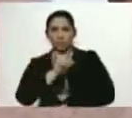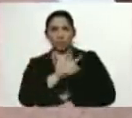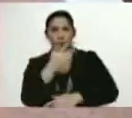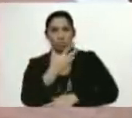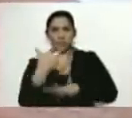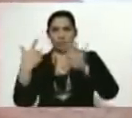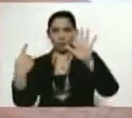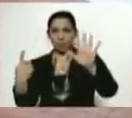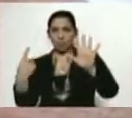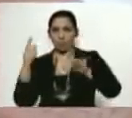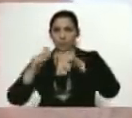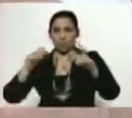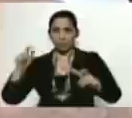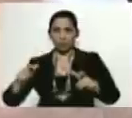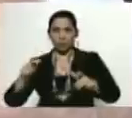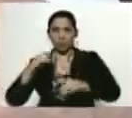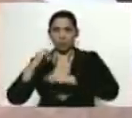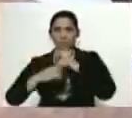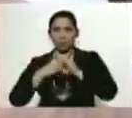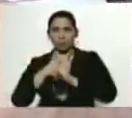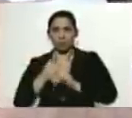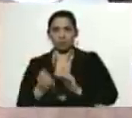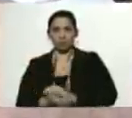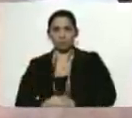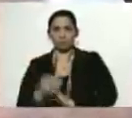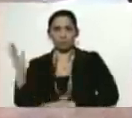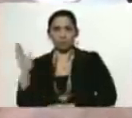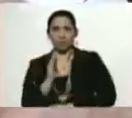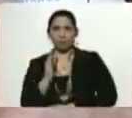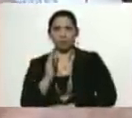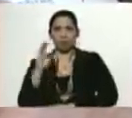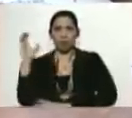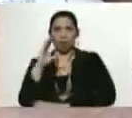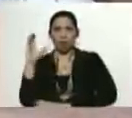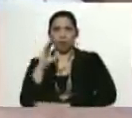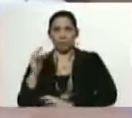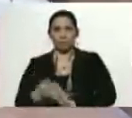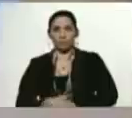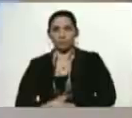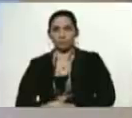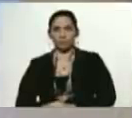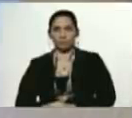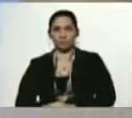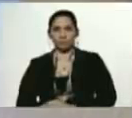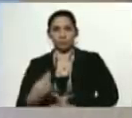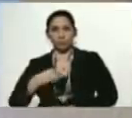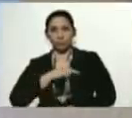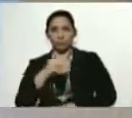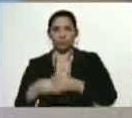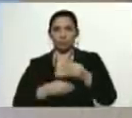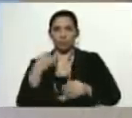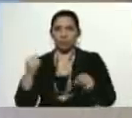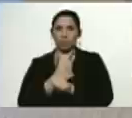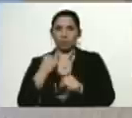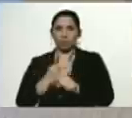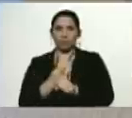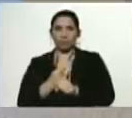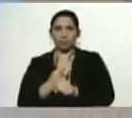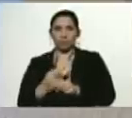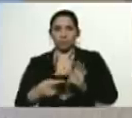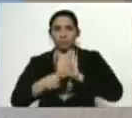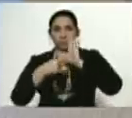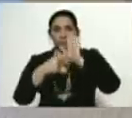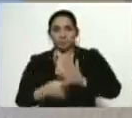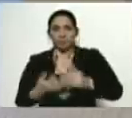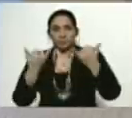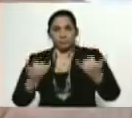136 de esos casos internacionales provienen de Colombia. Y estamos haciendo un trabajo, que se lo vamos a presentar a ustedes